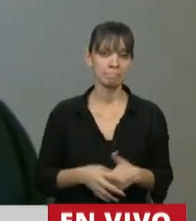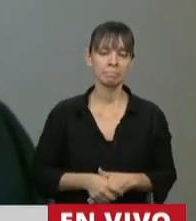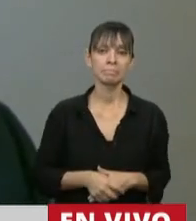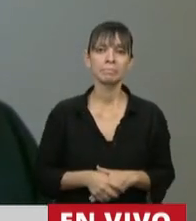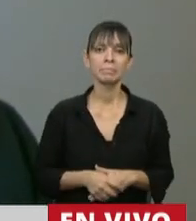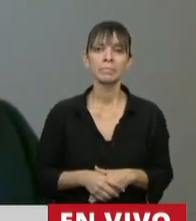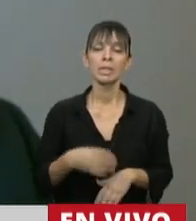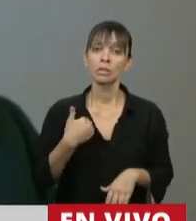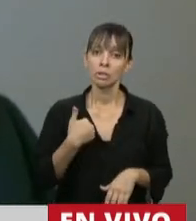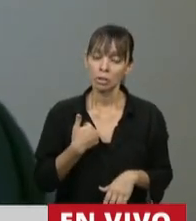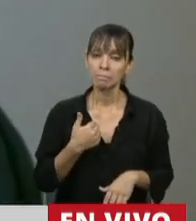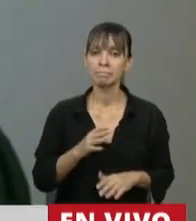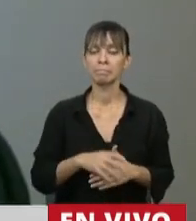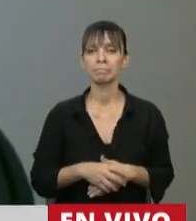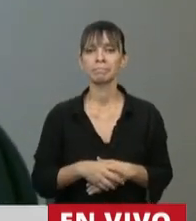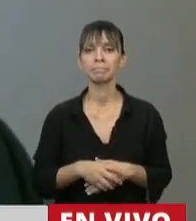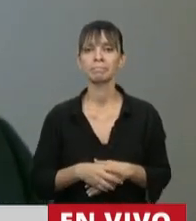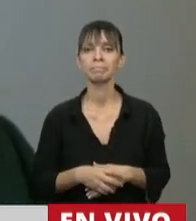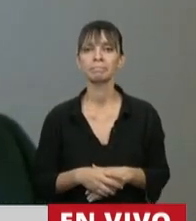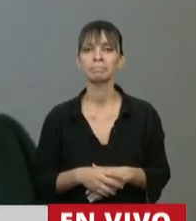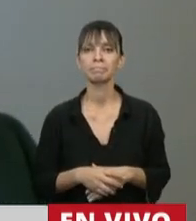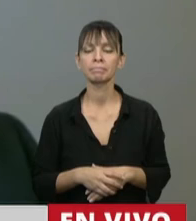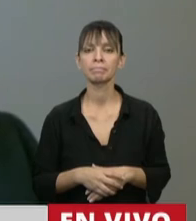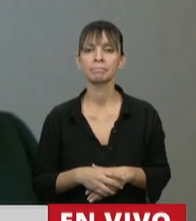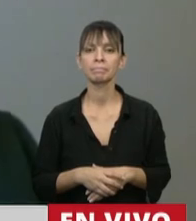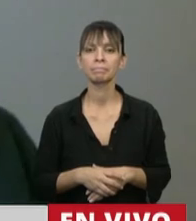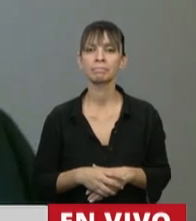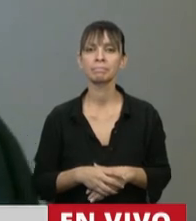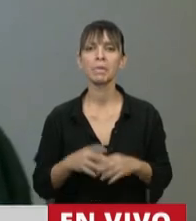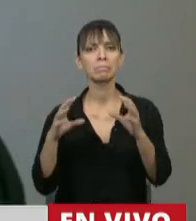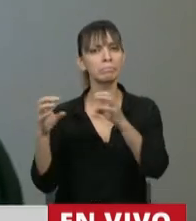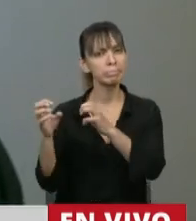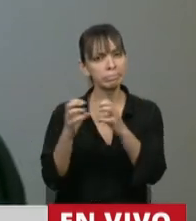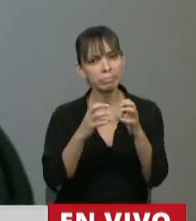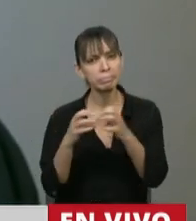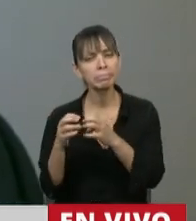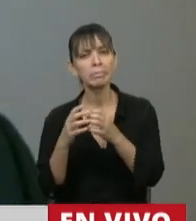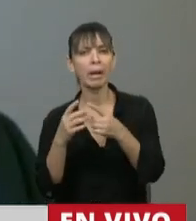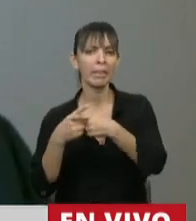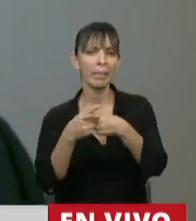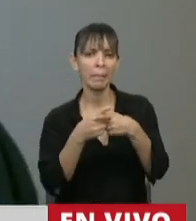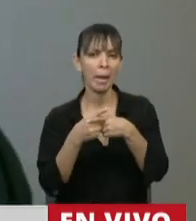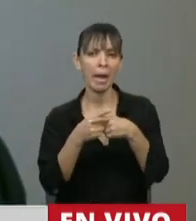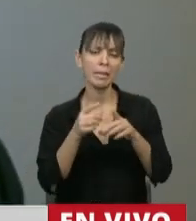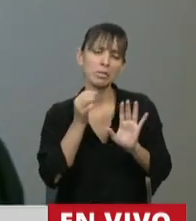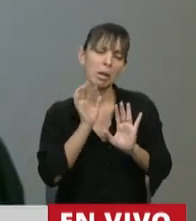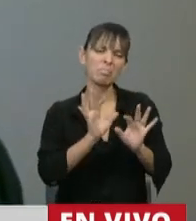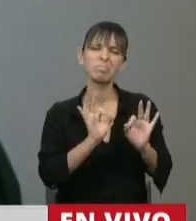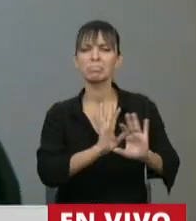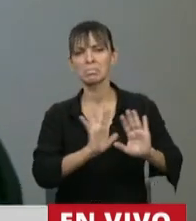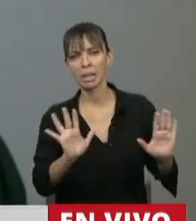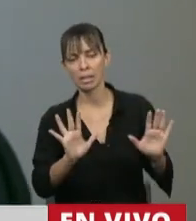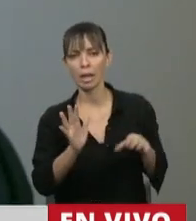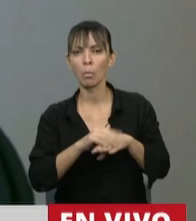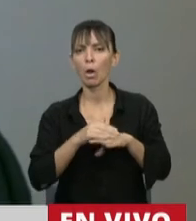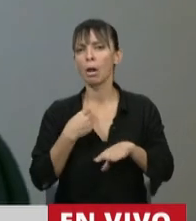Yo he cerrado el debate en nombre de nuestro bloque en